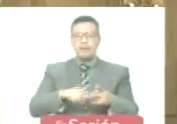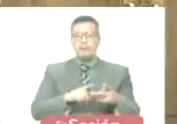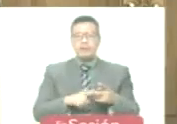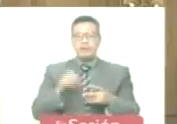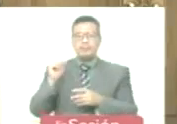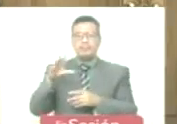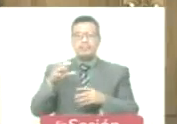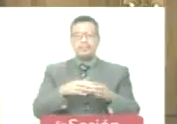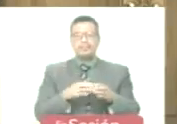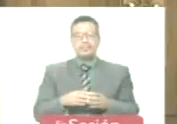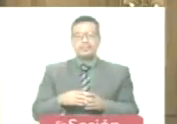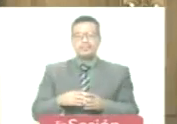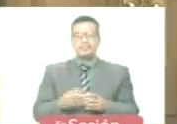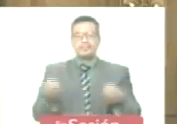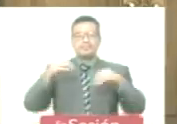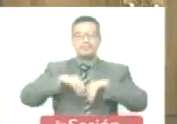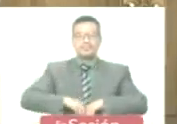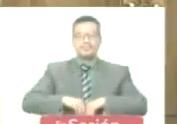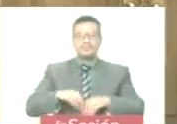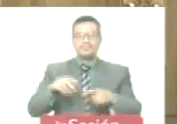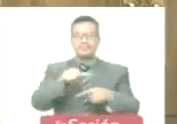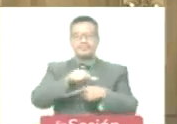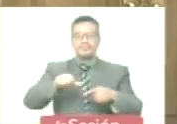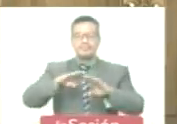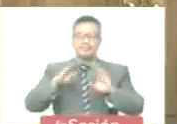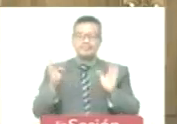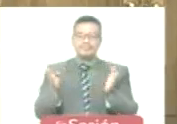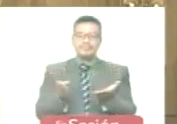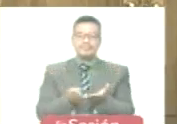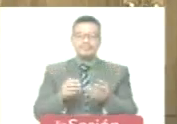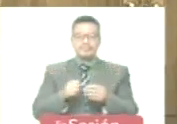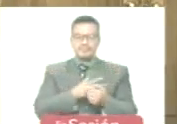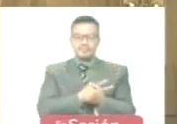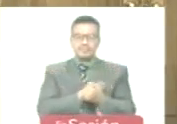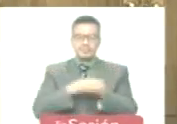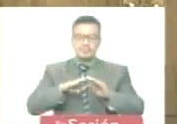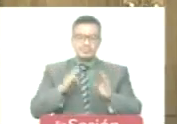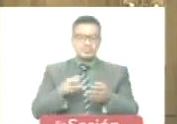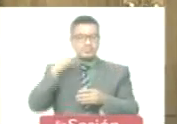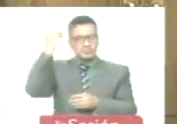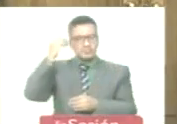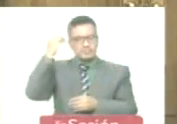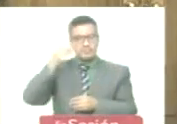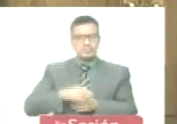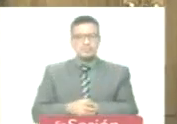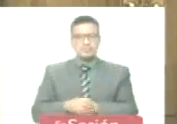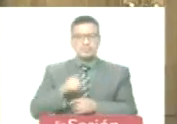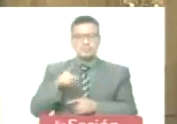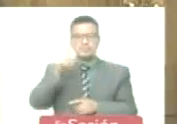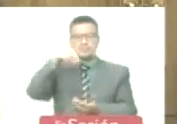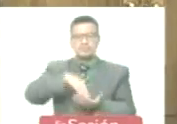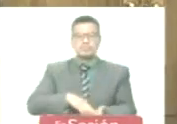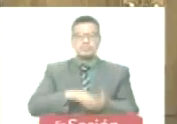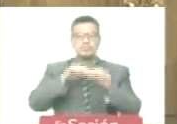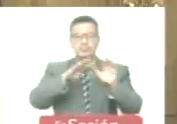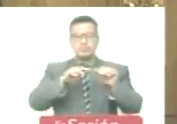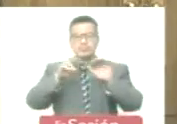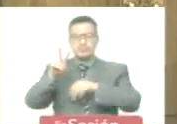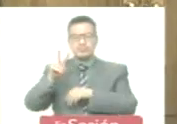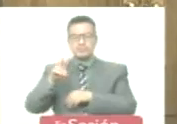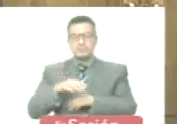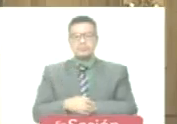de Venezuela, acuerdo por la Semana Mundial de Lactancia Materna, considerando que desde